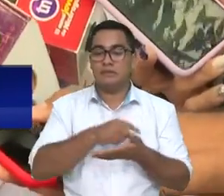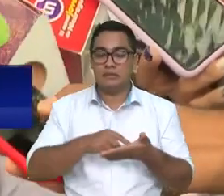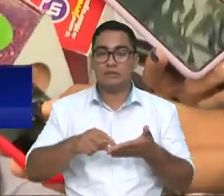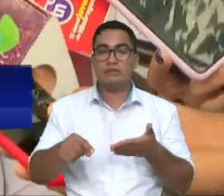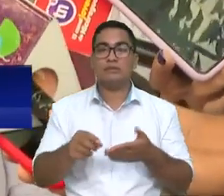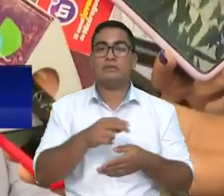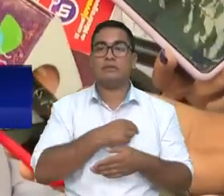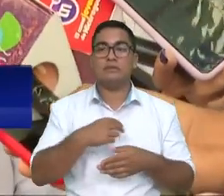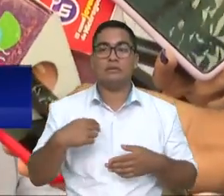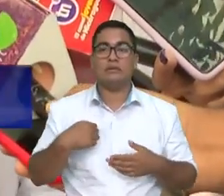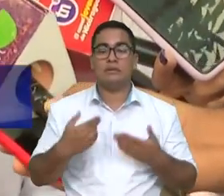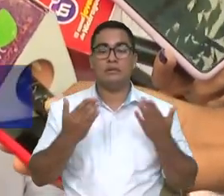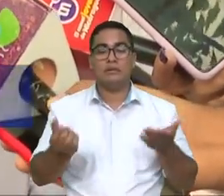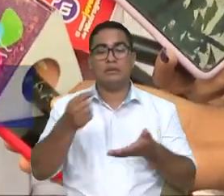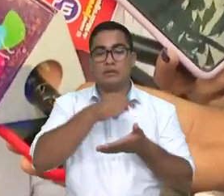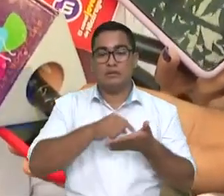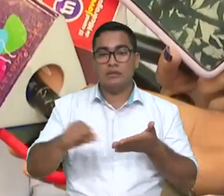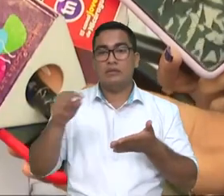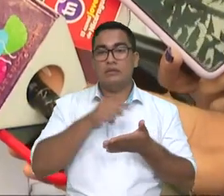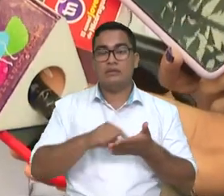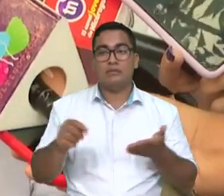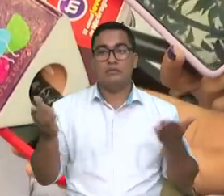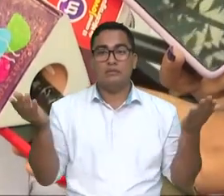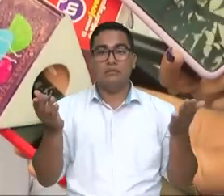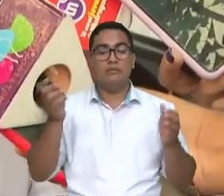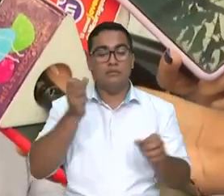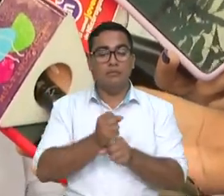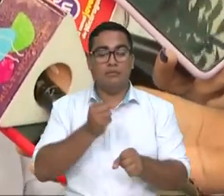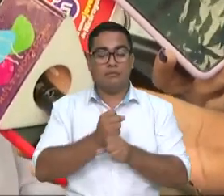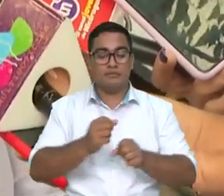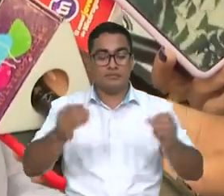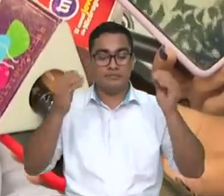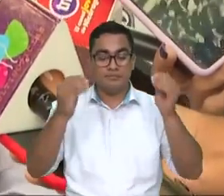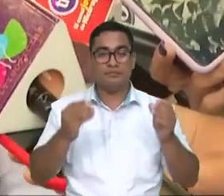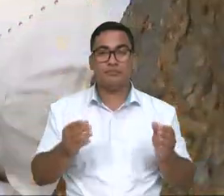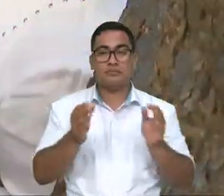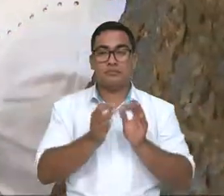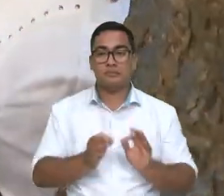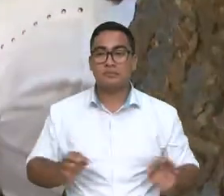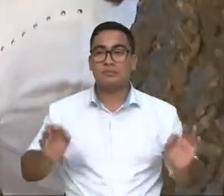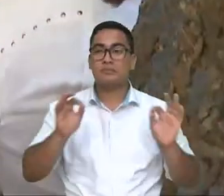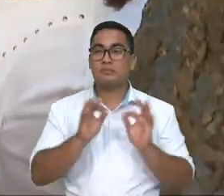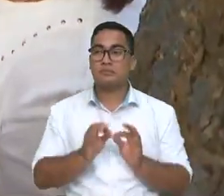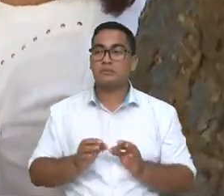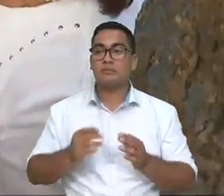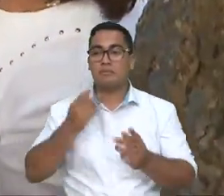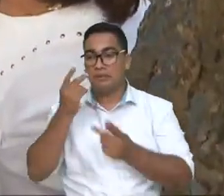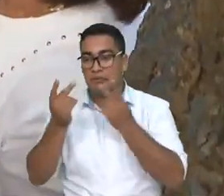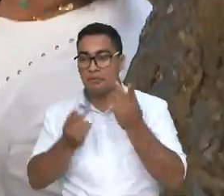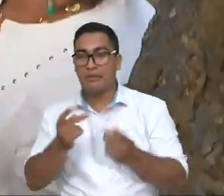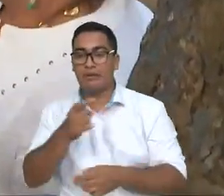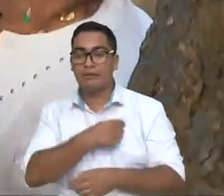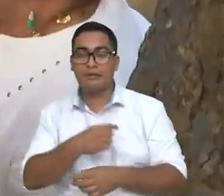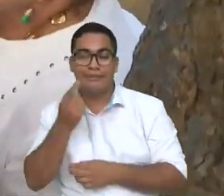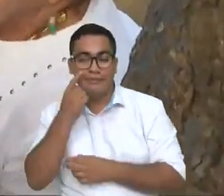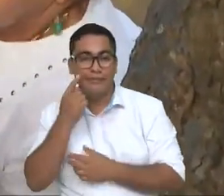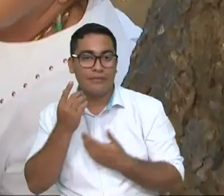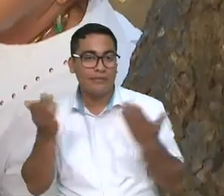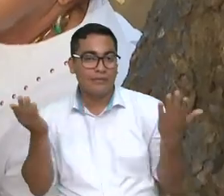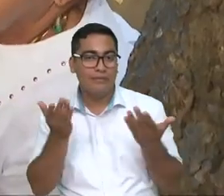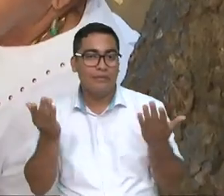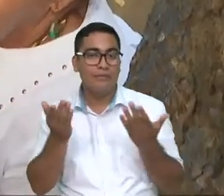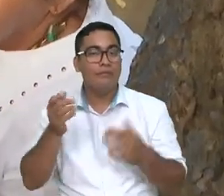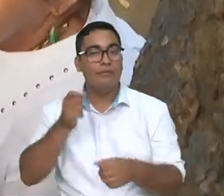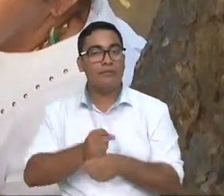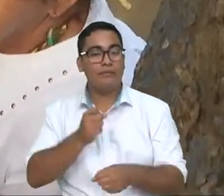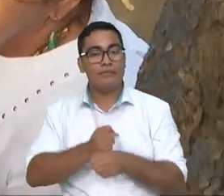haciendo énfasis semanales de las tareas educativas. Entonces nosotros vamos a los centros de estudio a comprobar cómo se está desarrollando la